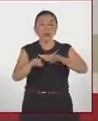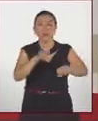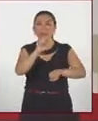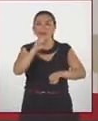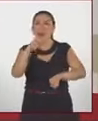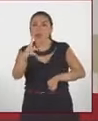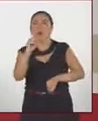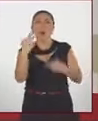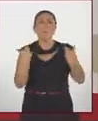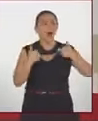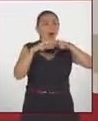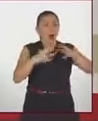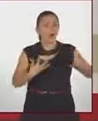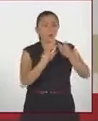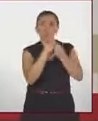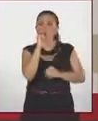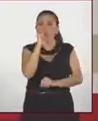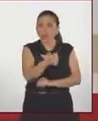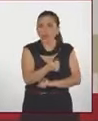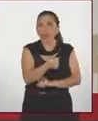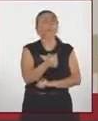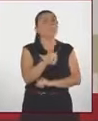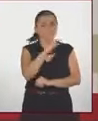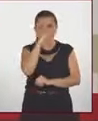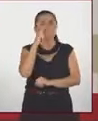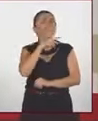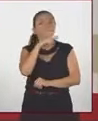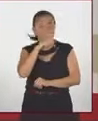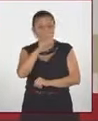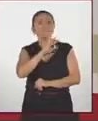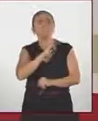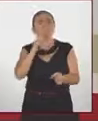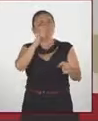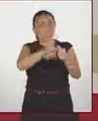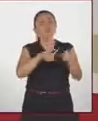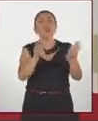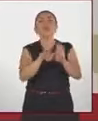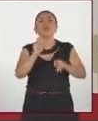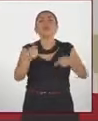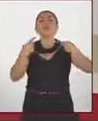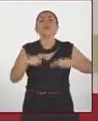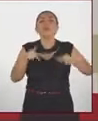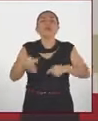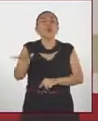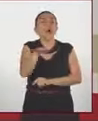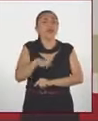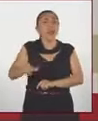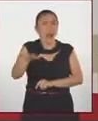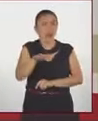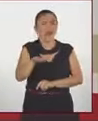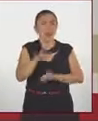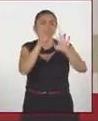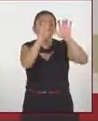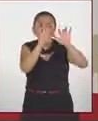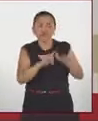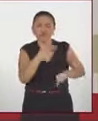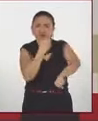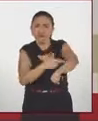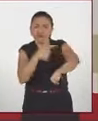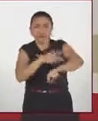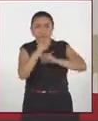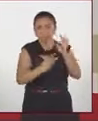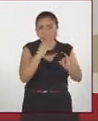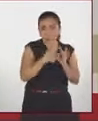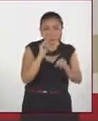educativo o no formar parte de la plantilla de una escuela, no se preocupen, pueden registrarse como público en general para completar este